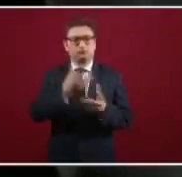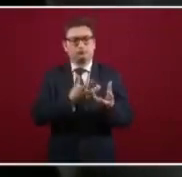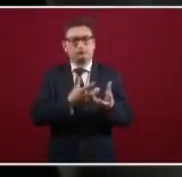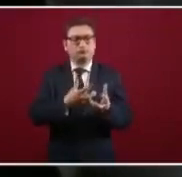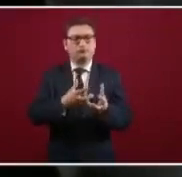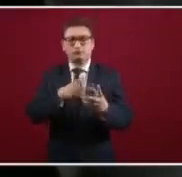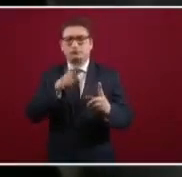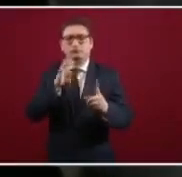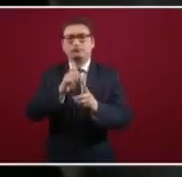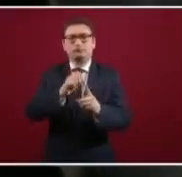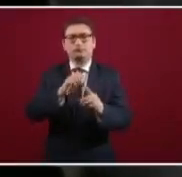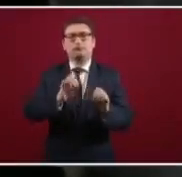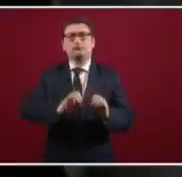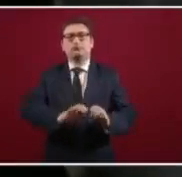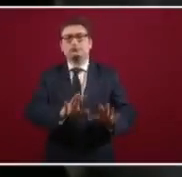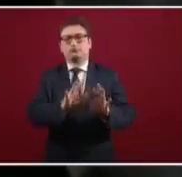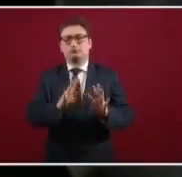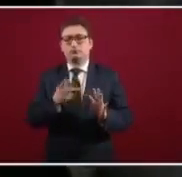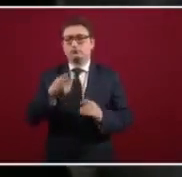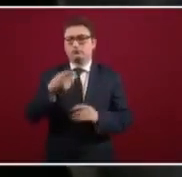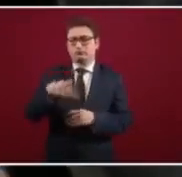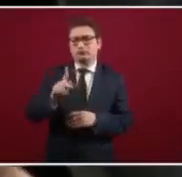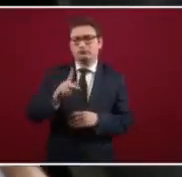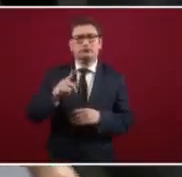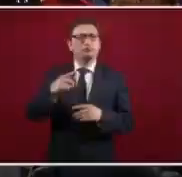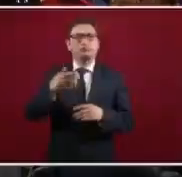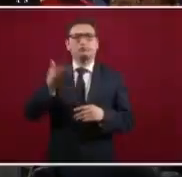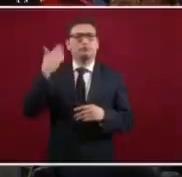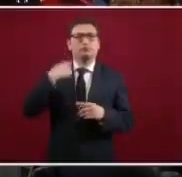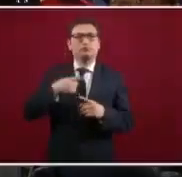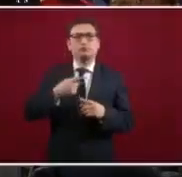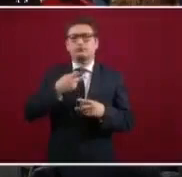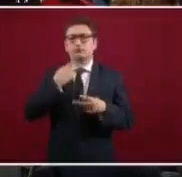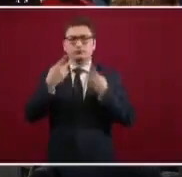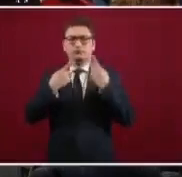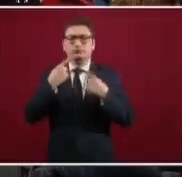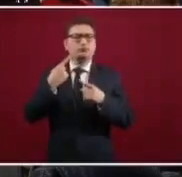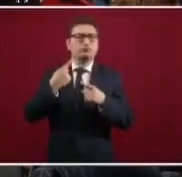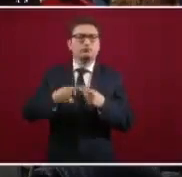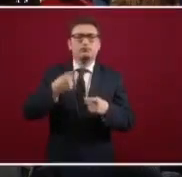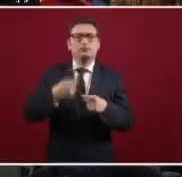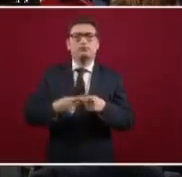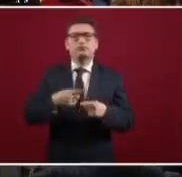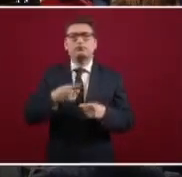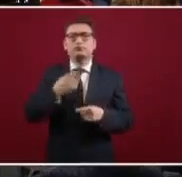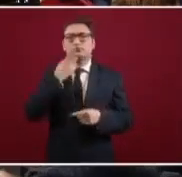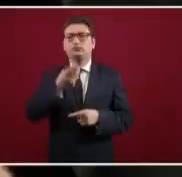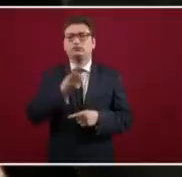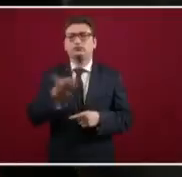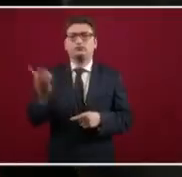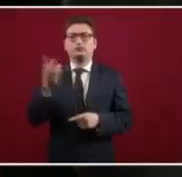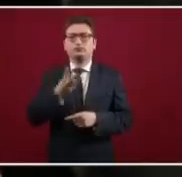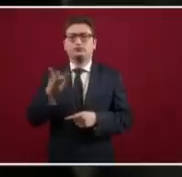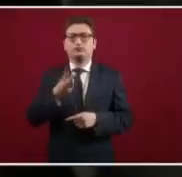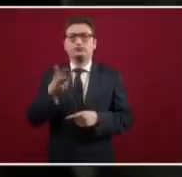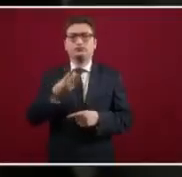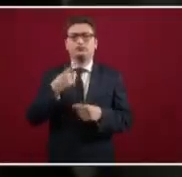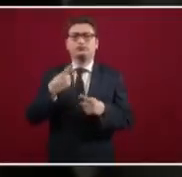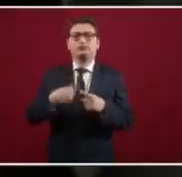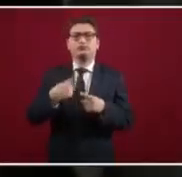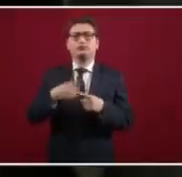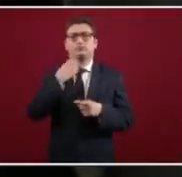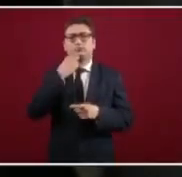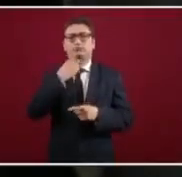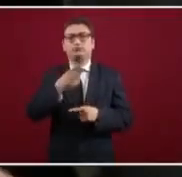pero si alguien lo verbalizó por primera vez quien fue de ustedes tres secretarios quien